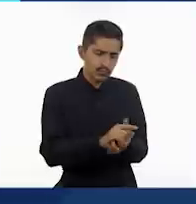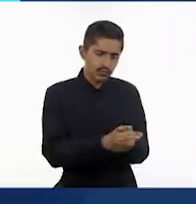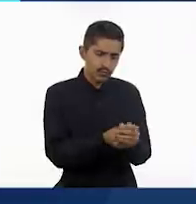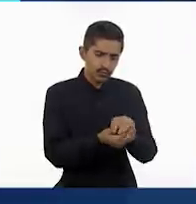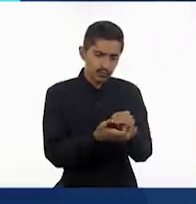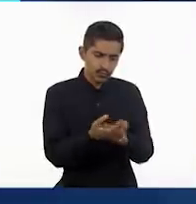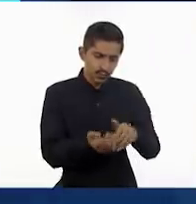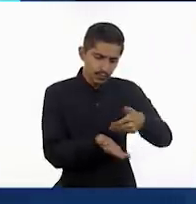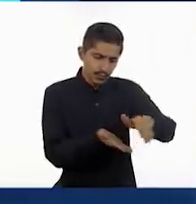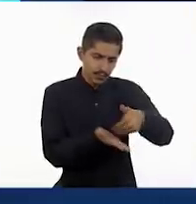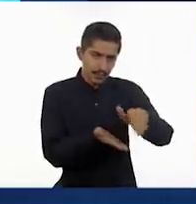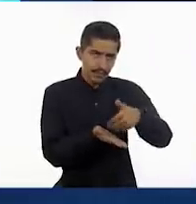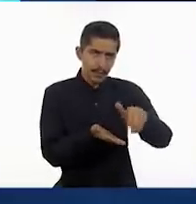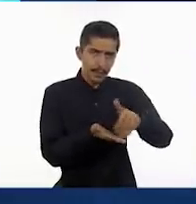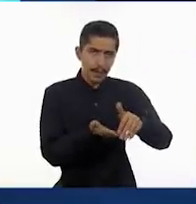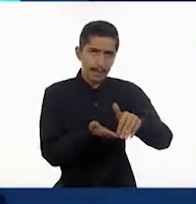agua.